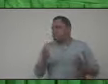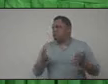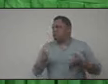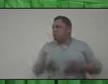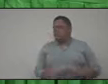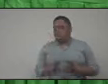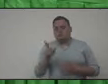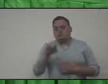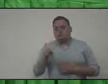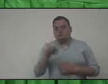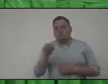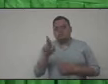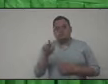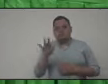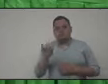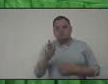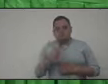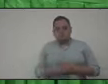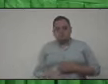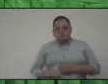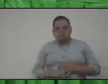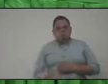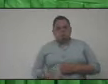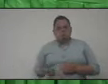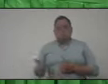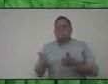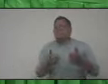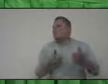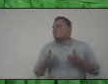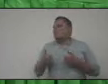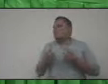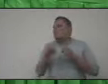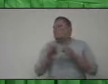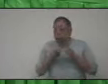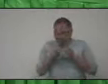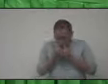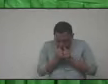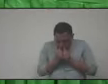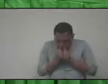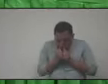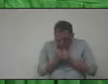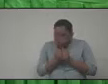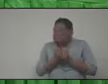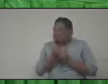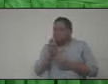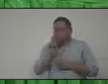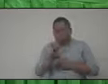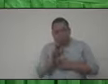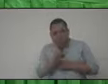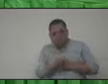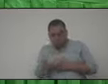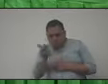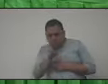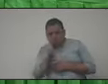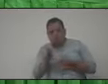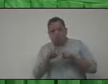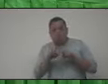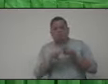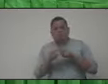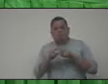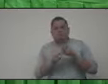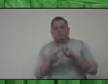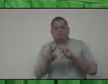No sabíamos porque Sarita, pues todas las ecografías salían, como ella estaba en la posición fetal, pues se veía normal, tenía sus dos piecitos